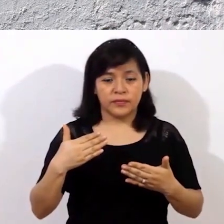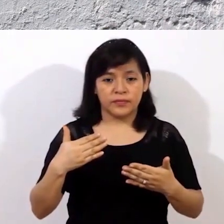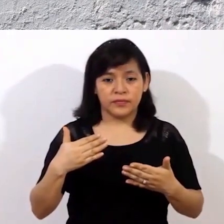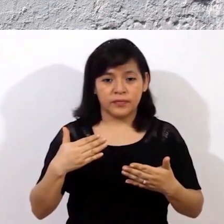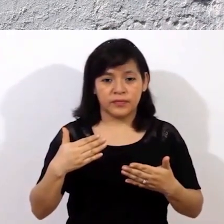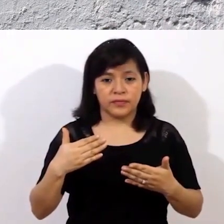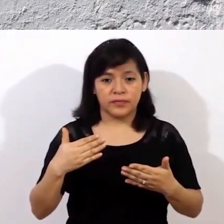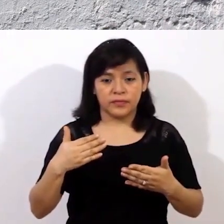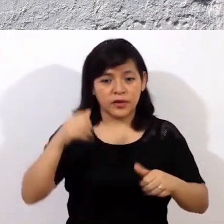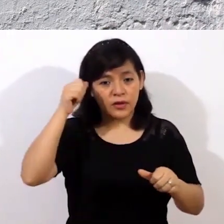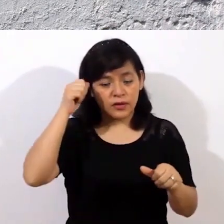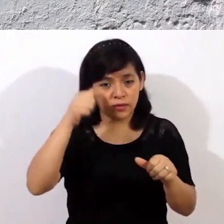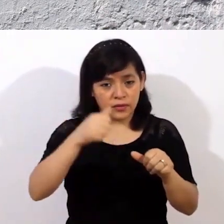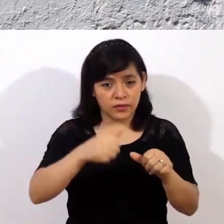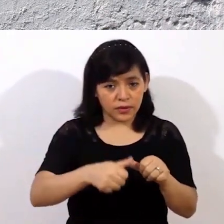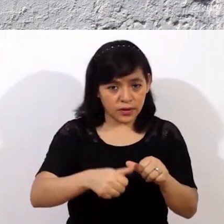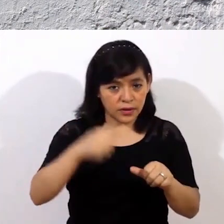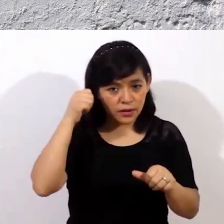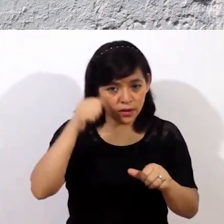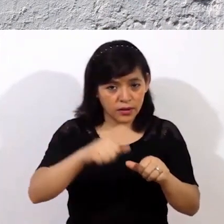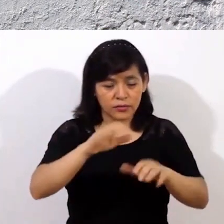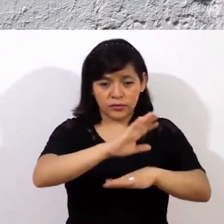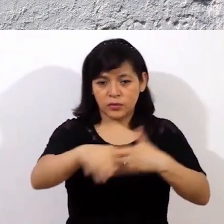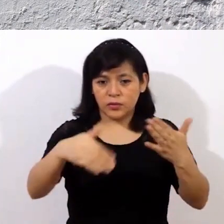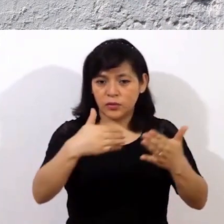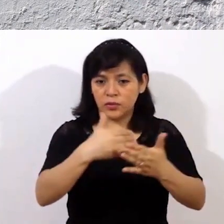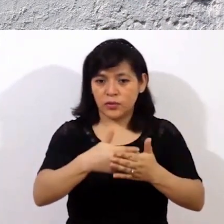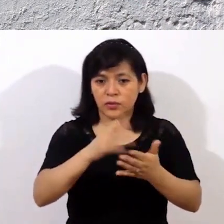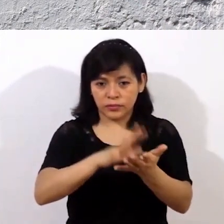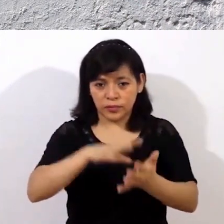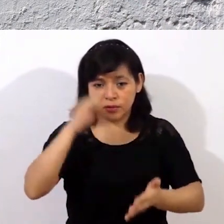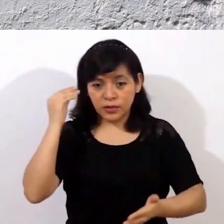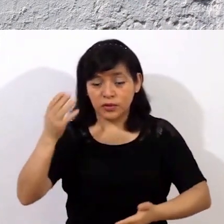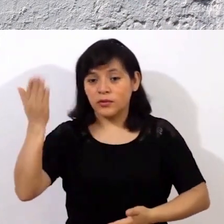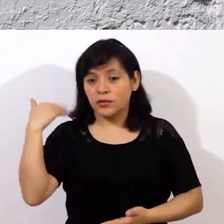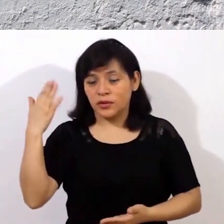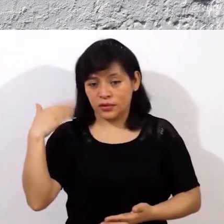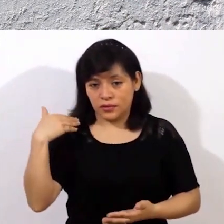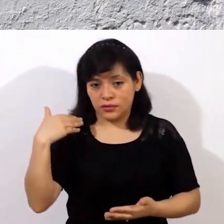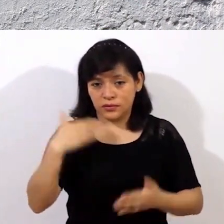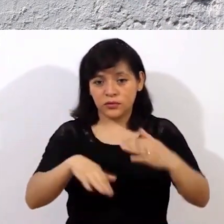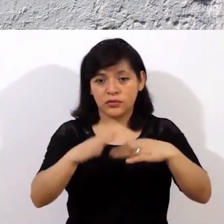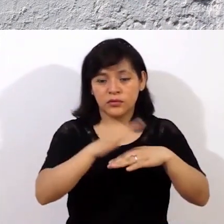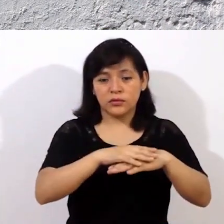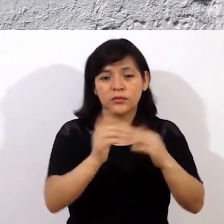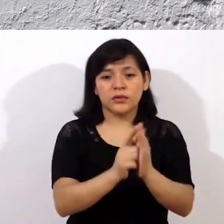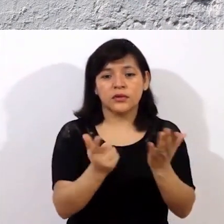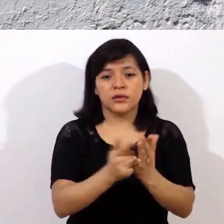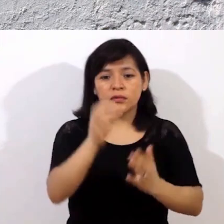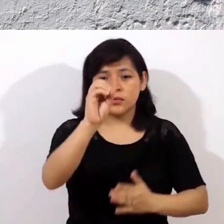antes de entrar de lleno al capítulo 4, vamos a hacer a manera de repaso rápido